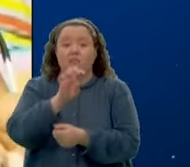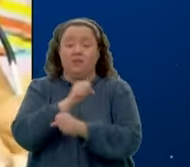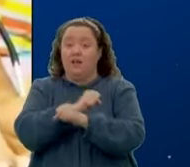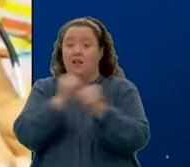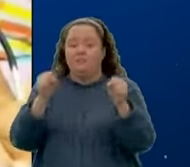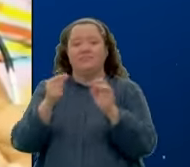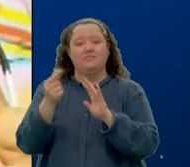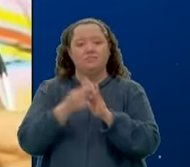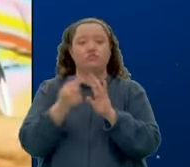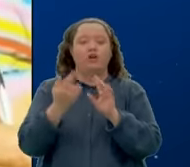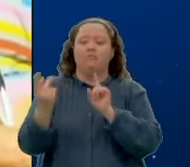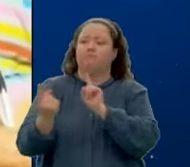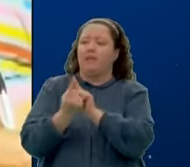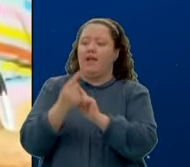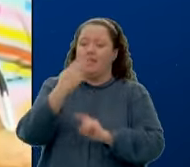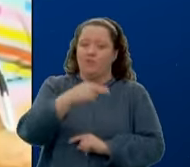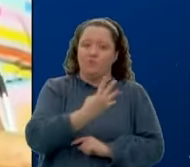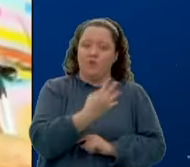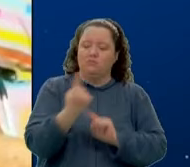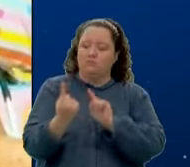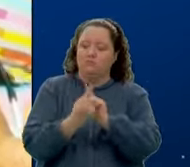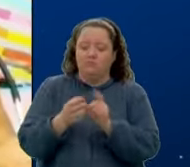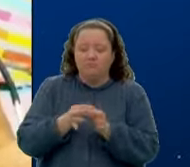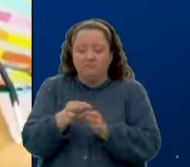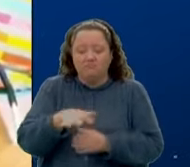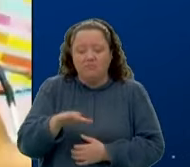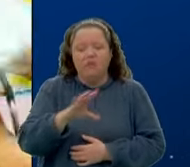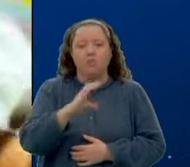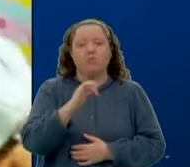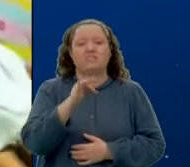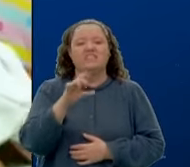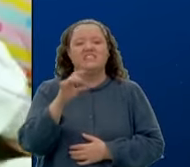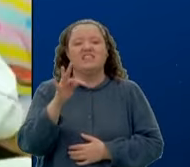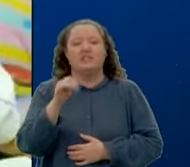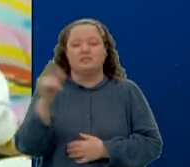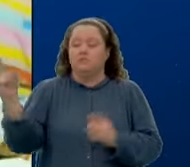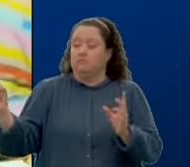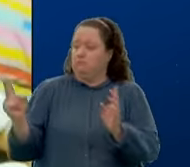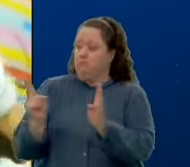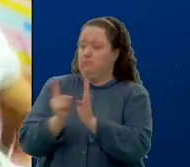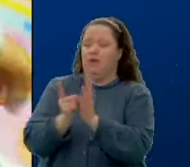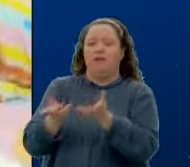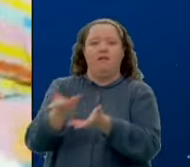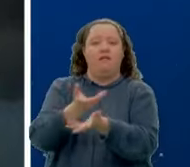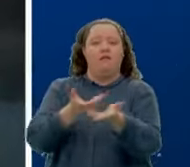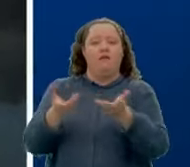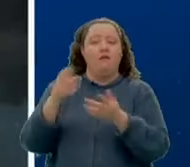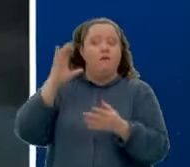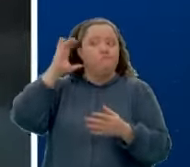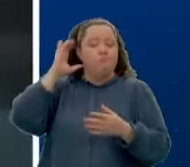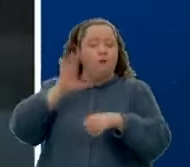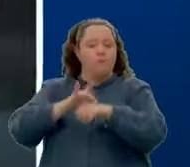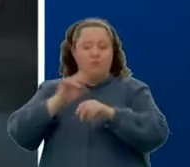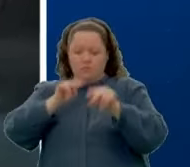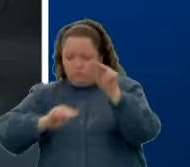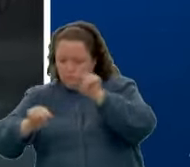su esposa y sus 4 hijos en el corregimiento Cuestecitas. A esta hora es valorado por médicos para conocer su estado de salud.